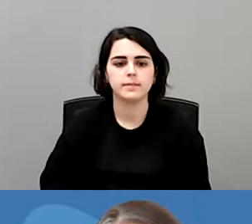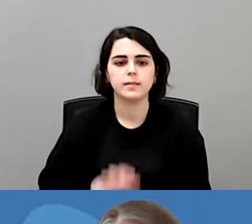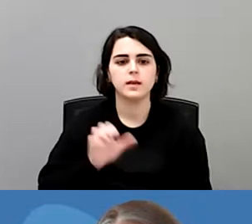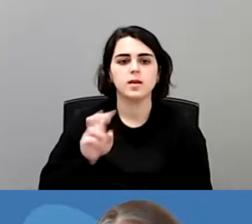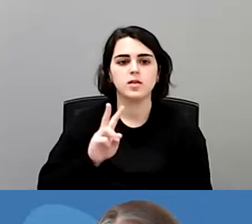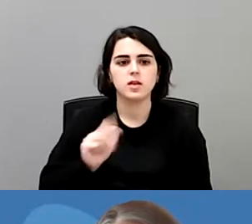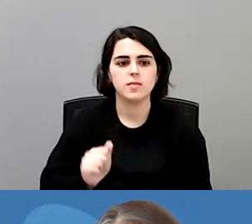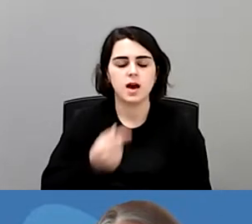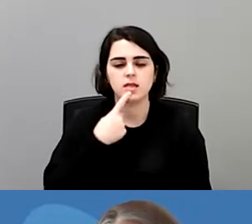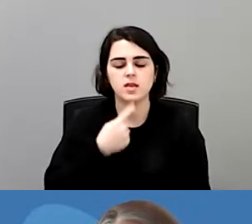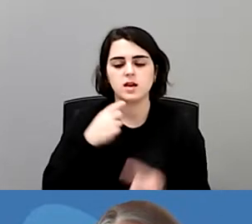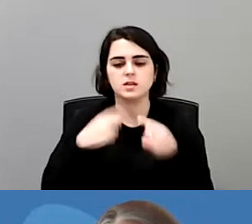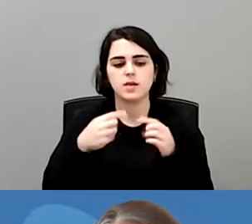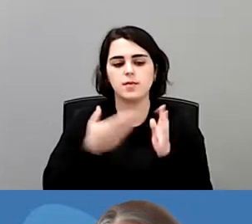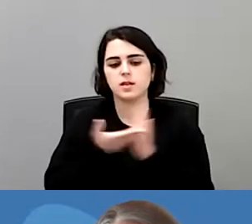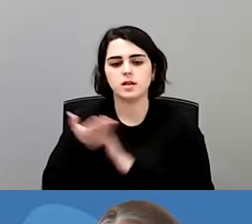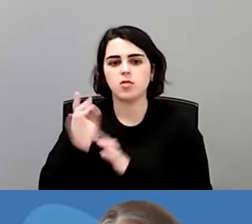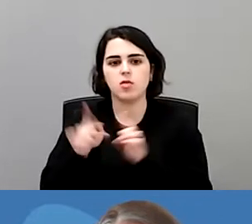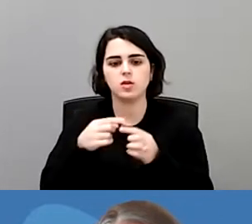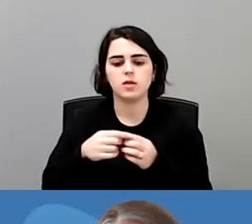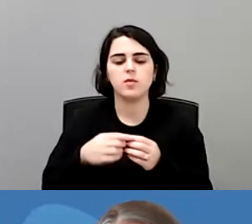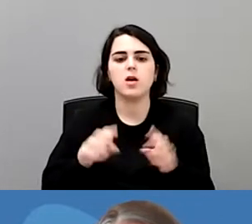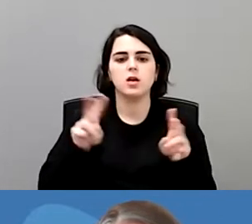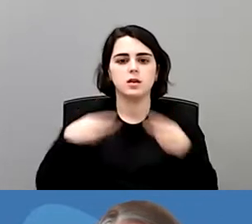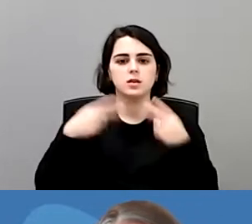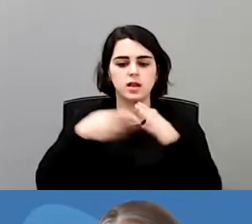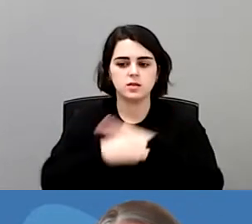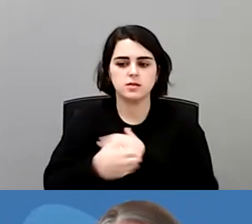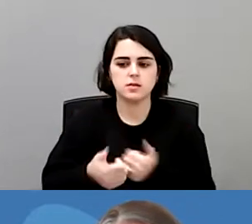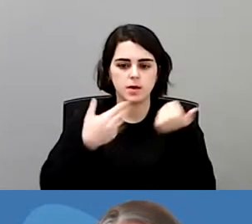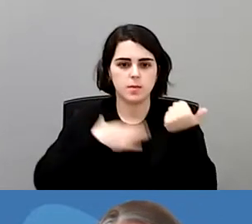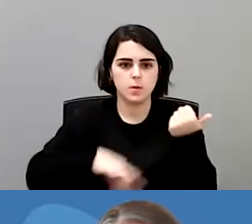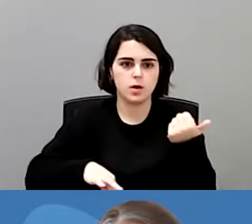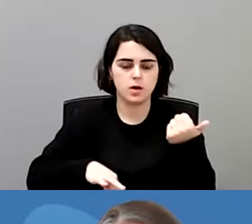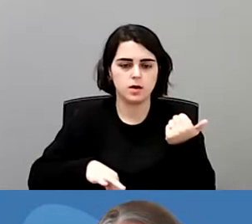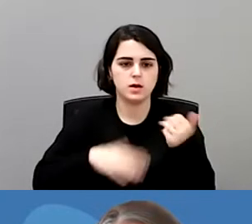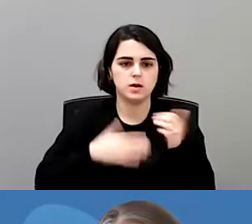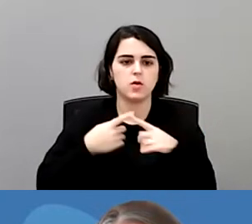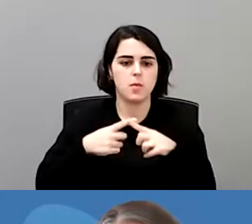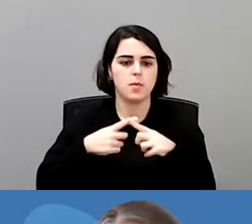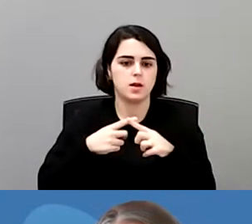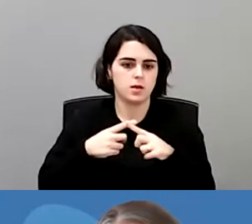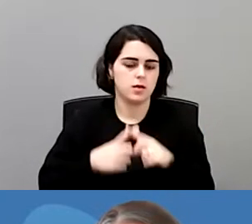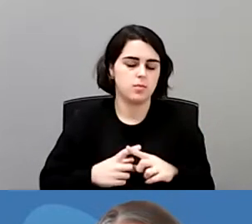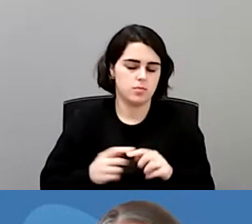que hay una opción para que las cartas de los restaurantes sean más accesibles. Nos la ha compartido por ahí.